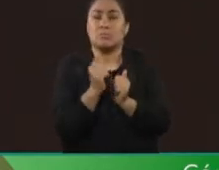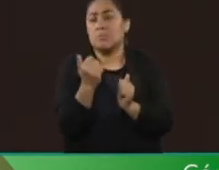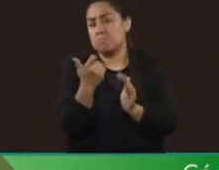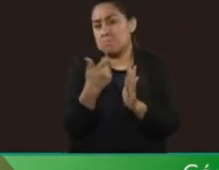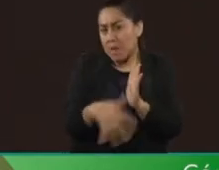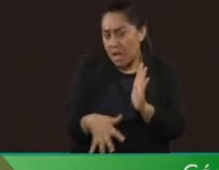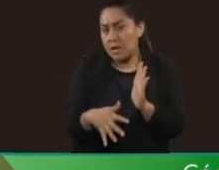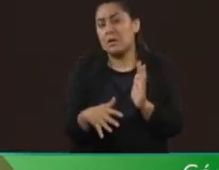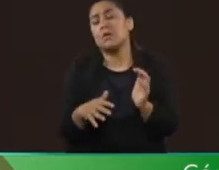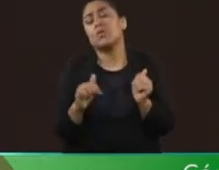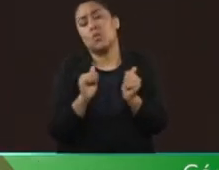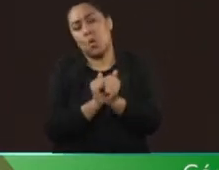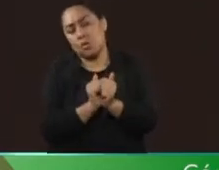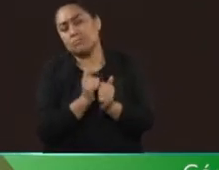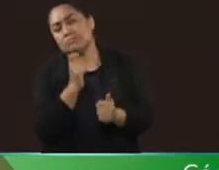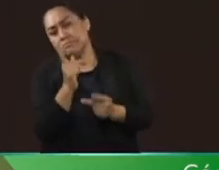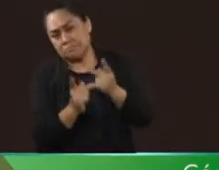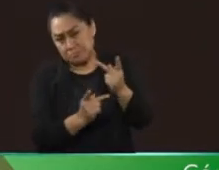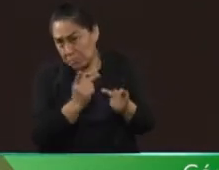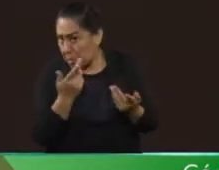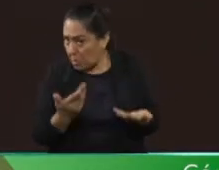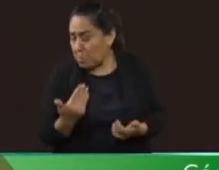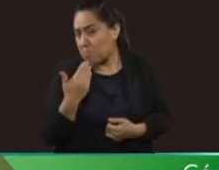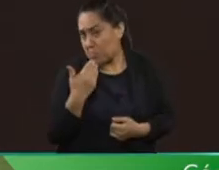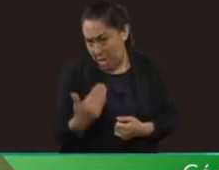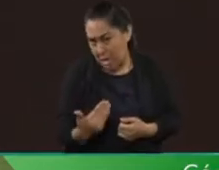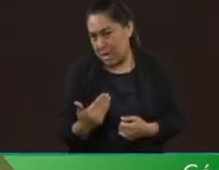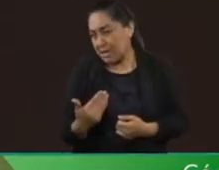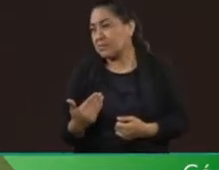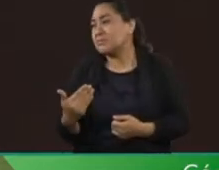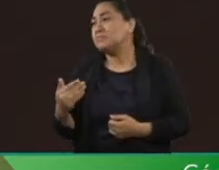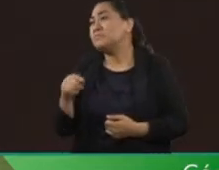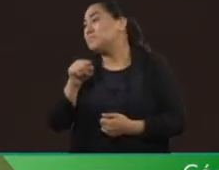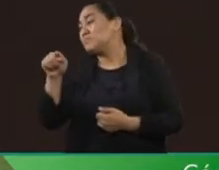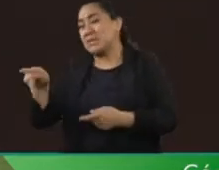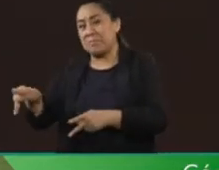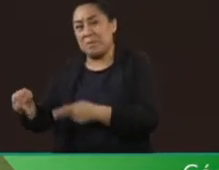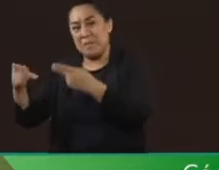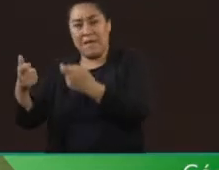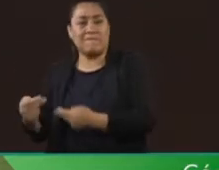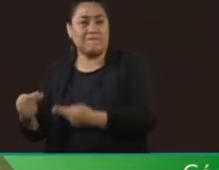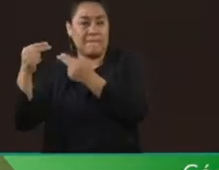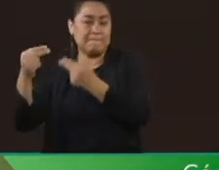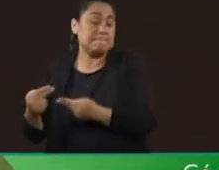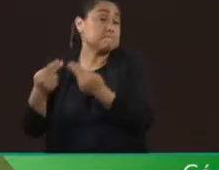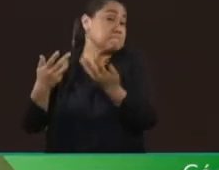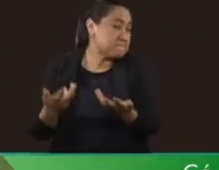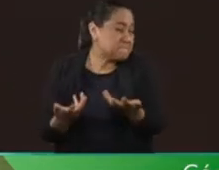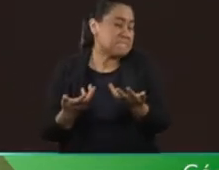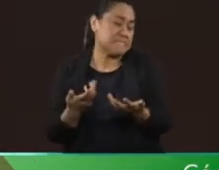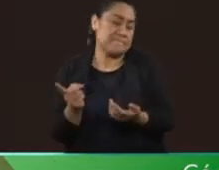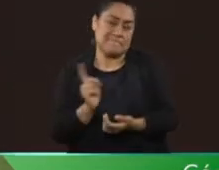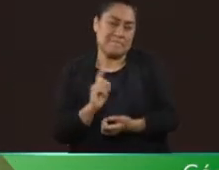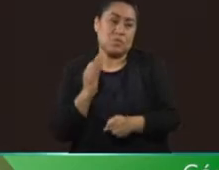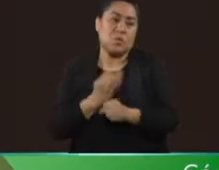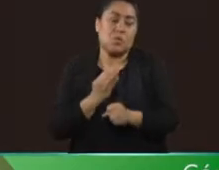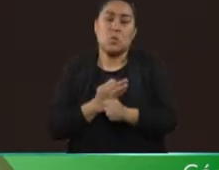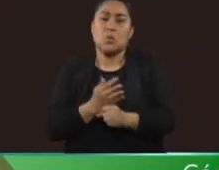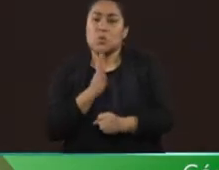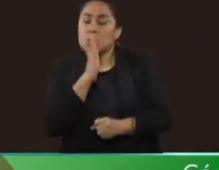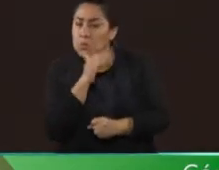oportunidades financieras pues más convenientes que las del mercado por todo lo que aquí se ha dicho que no pueden ofrecer